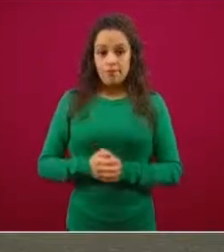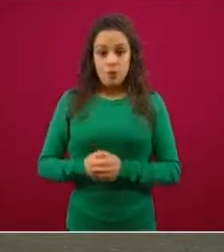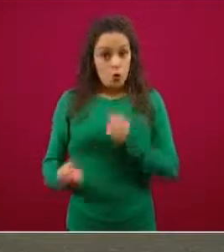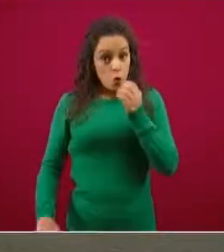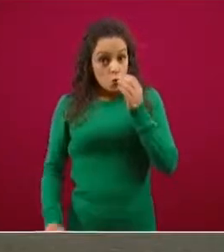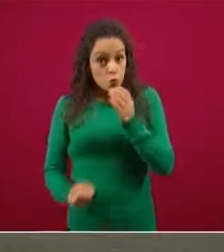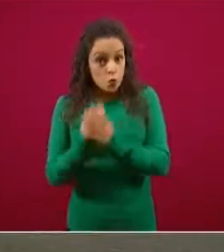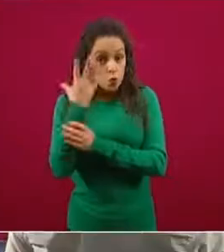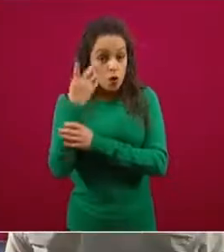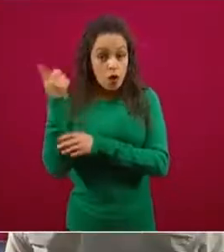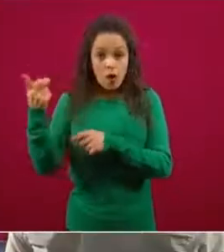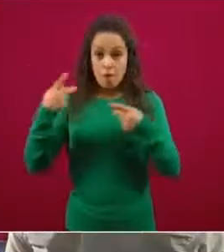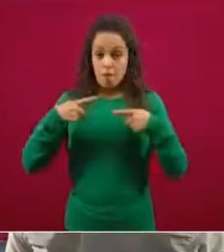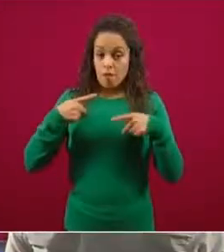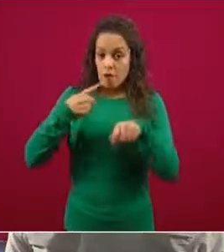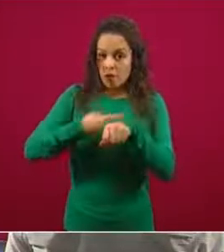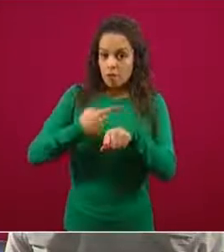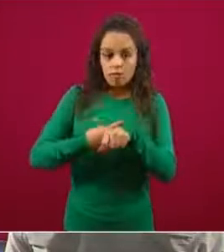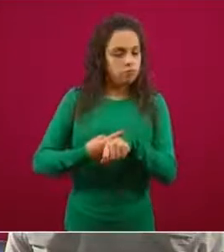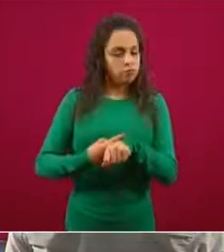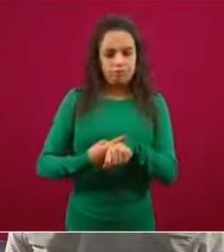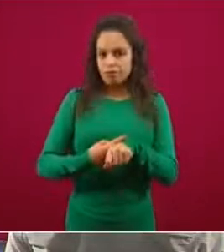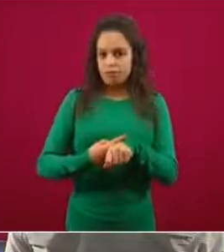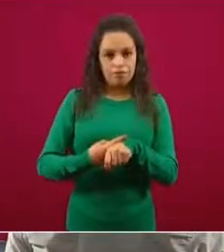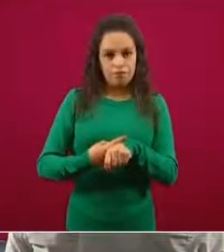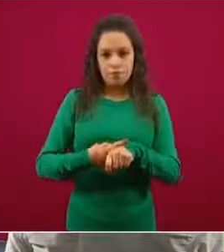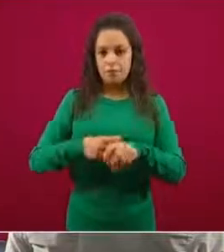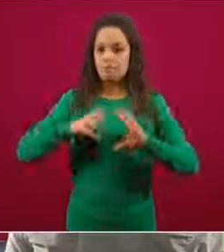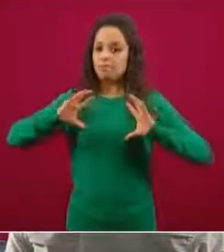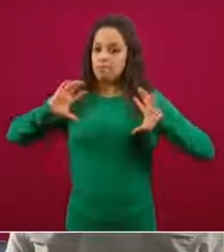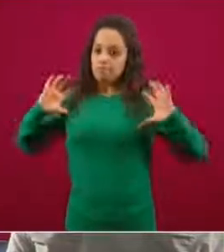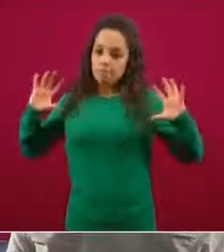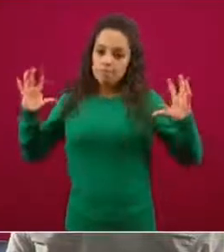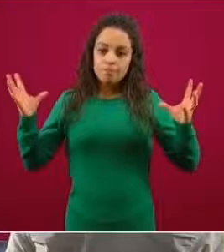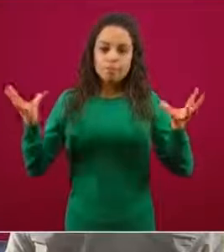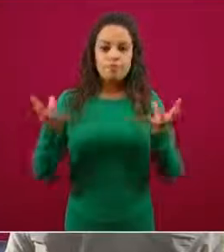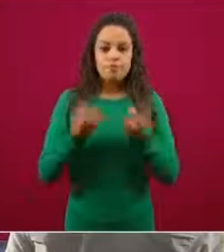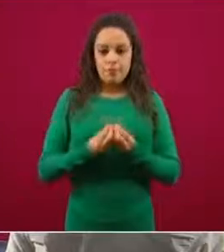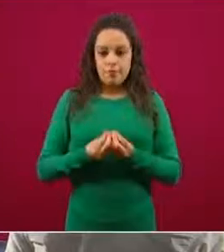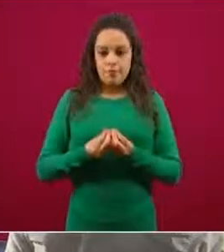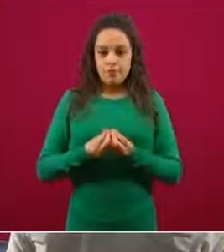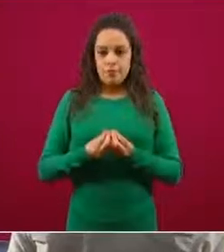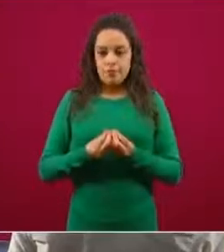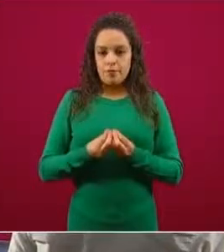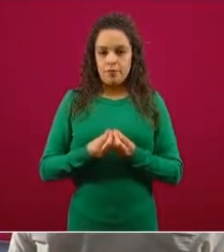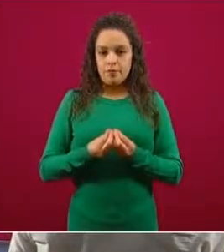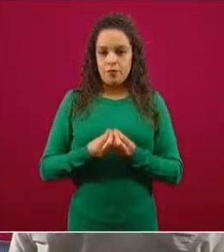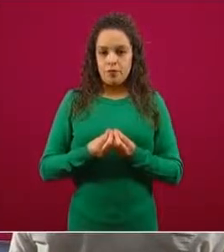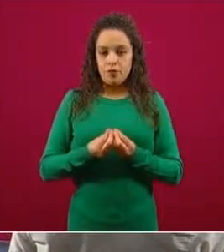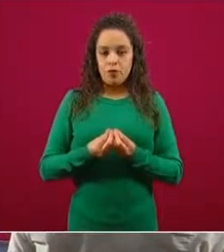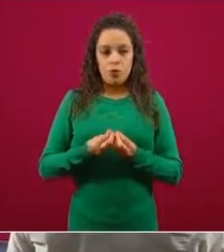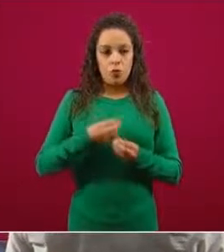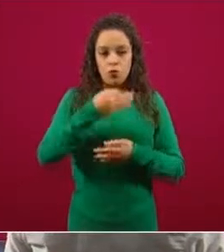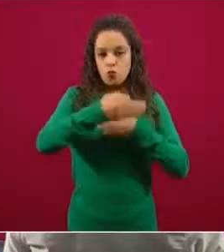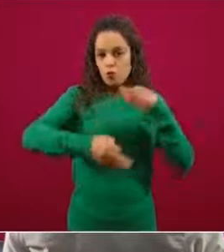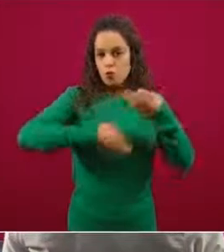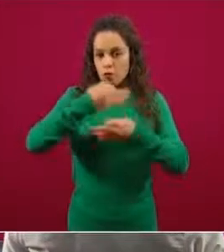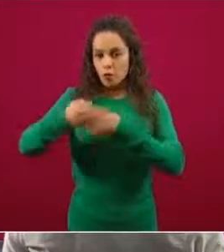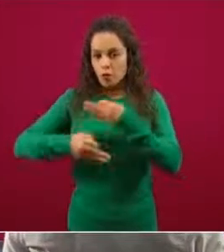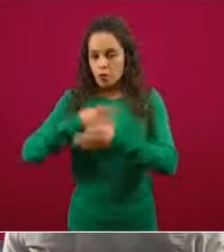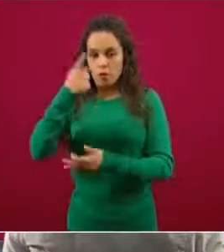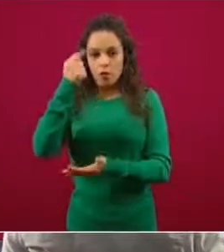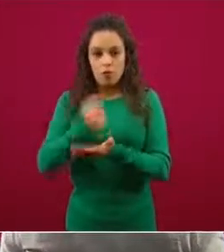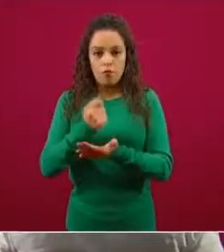nuevos. En general, se me olvidó especificar eso. En todos los casos son la ocupación de las terapias